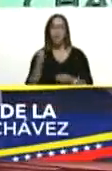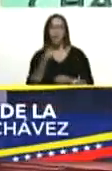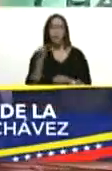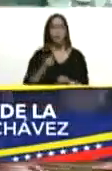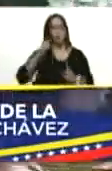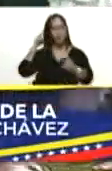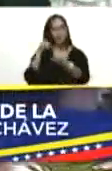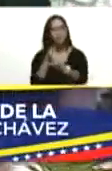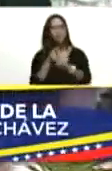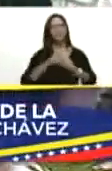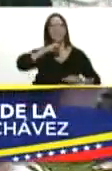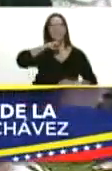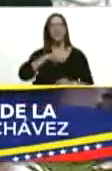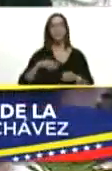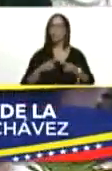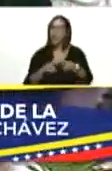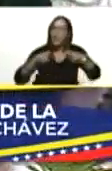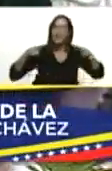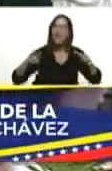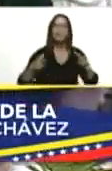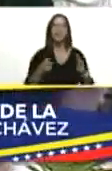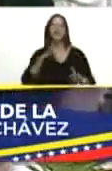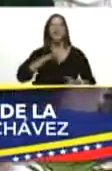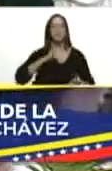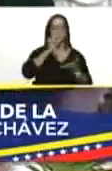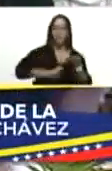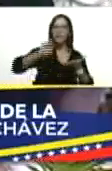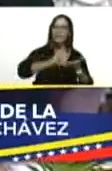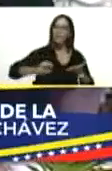gran causa de la historia grande que estamos escribiendo.